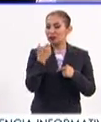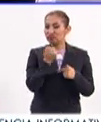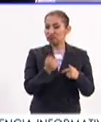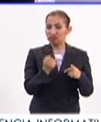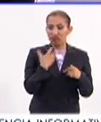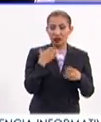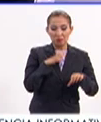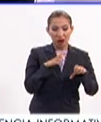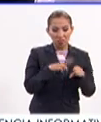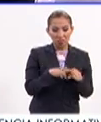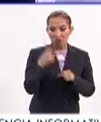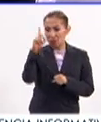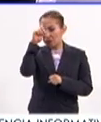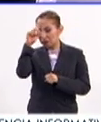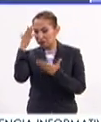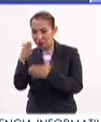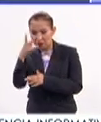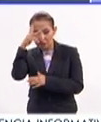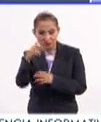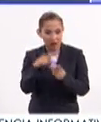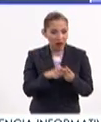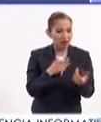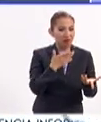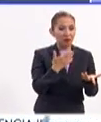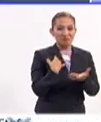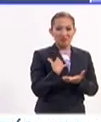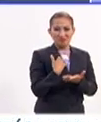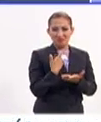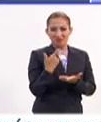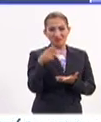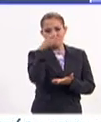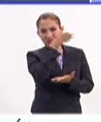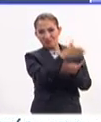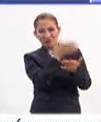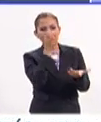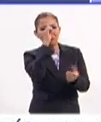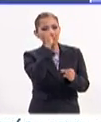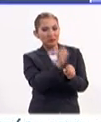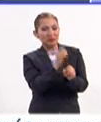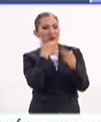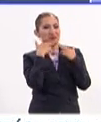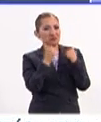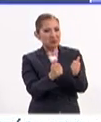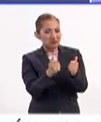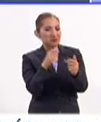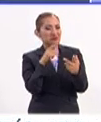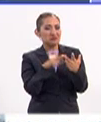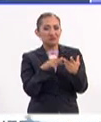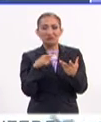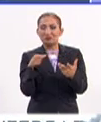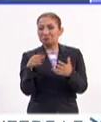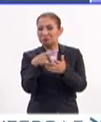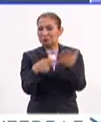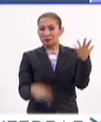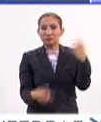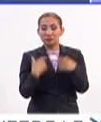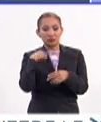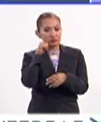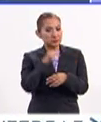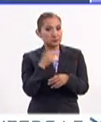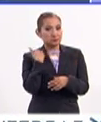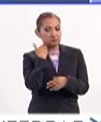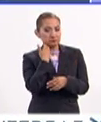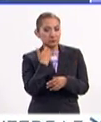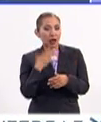ser embajador, asesor del Banco de México, estar en la Secretaría de Hacienda y Crédito Público, etcétera.